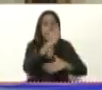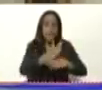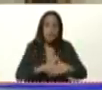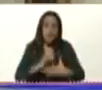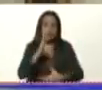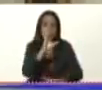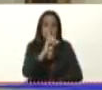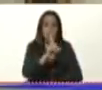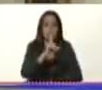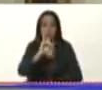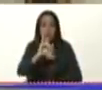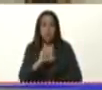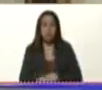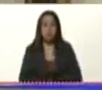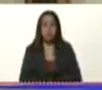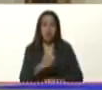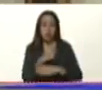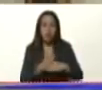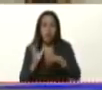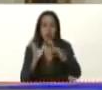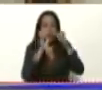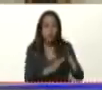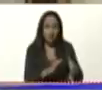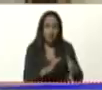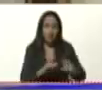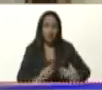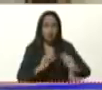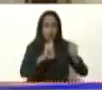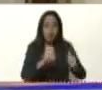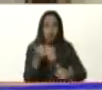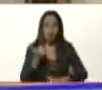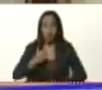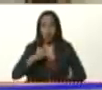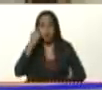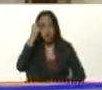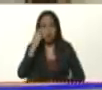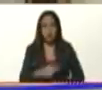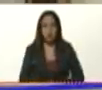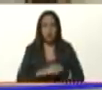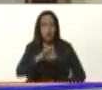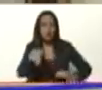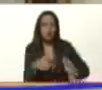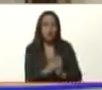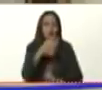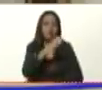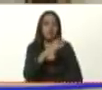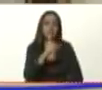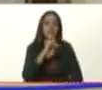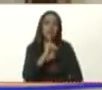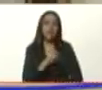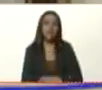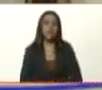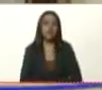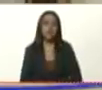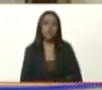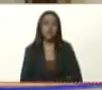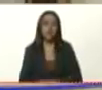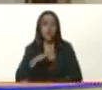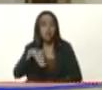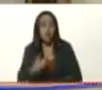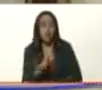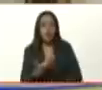en la primera fase, que pudiéramos activarla en cualquier momento, para que todos los CDI, en este caso, pudiéramos